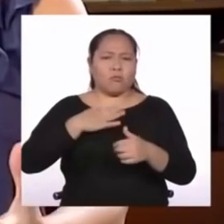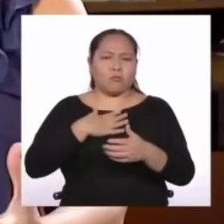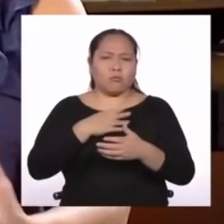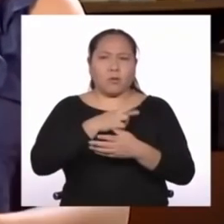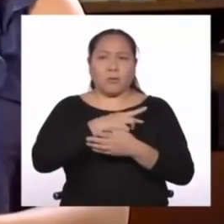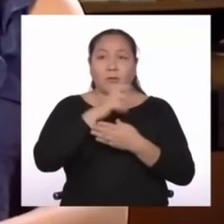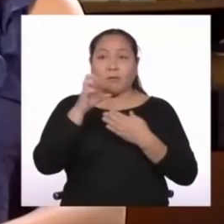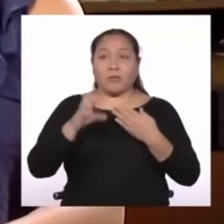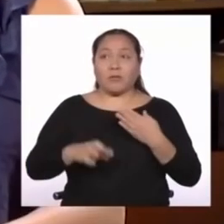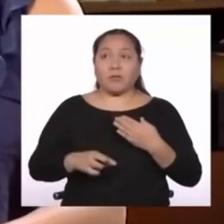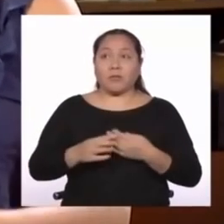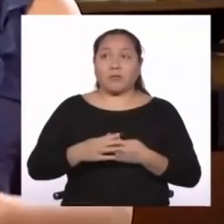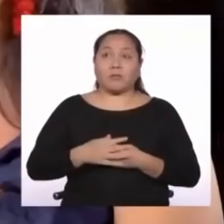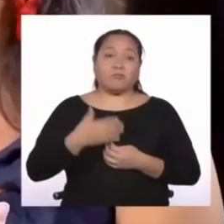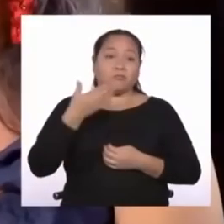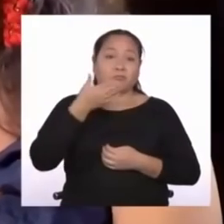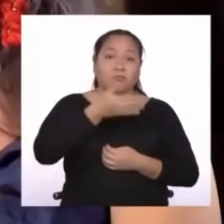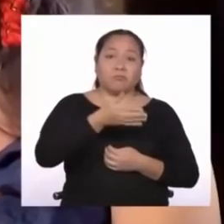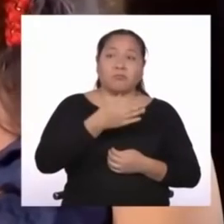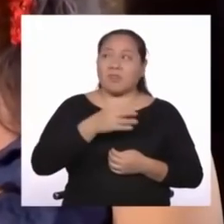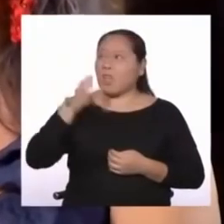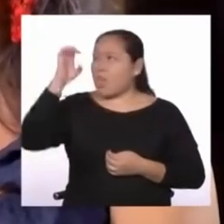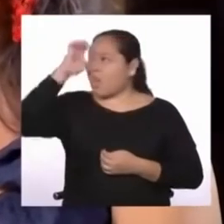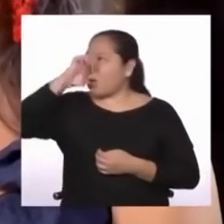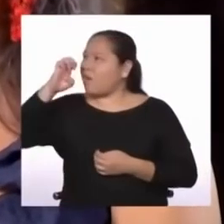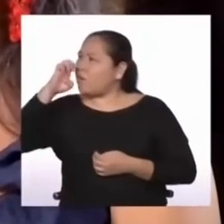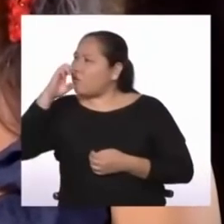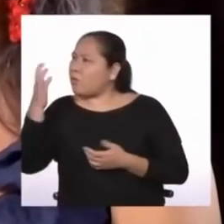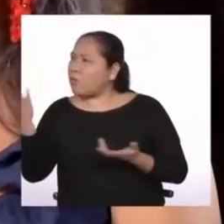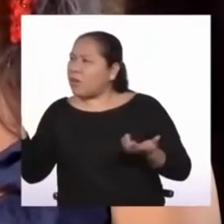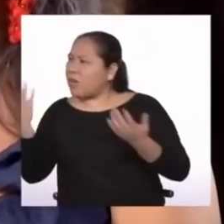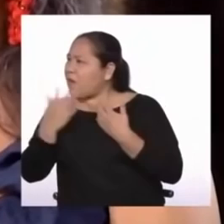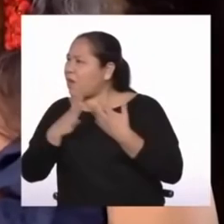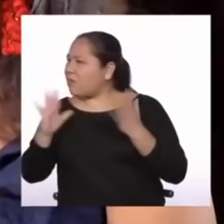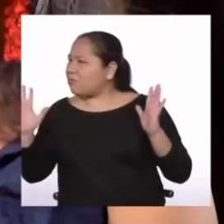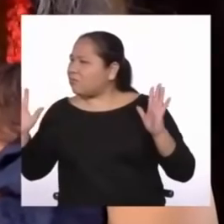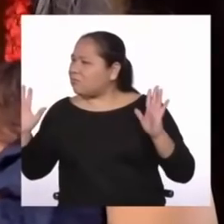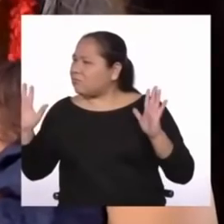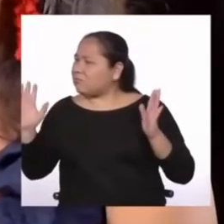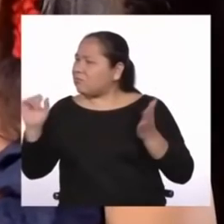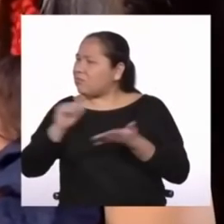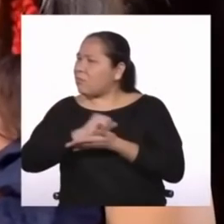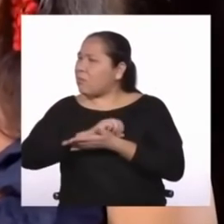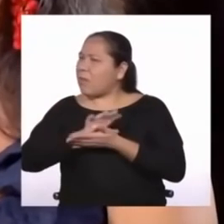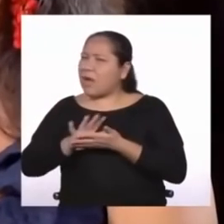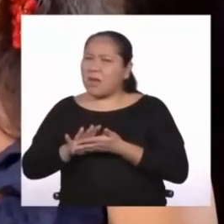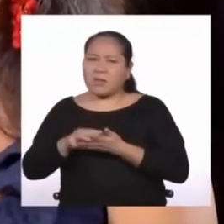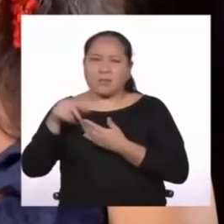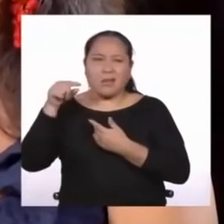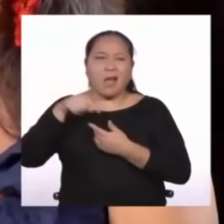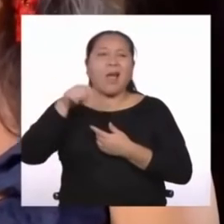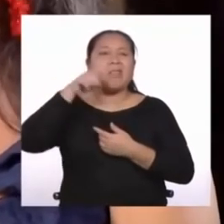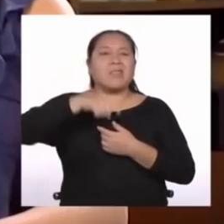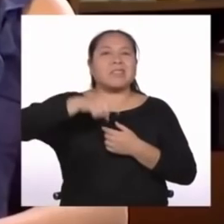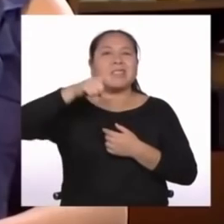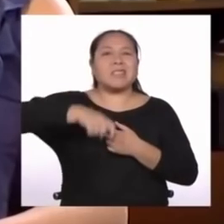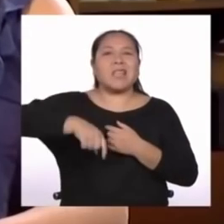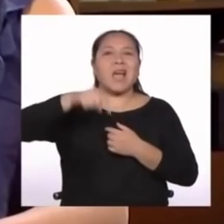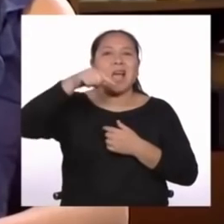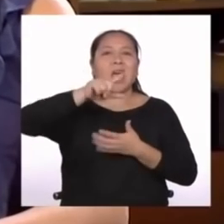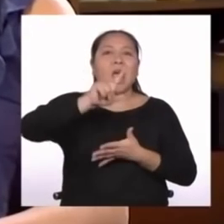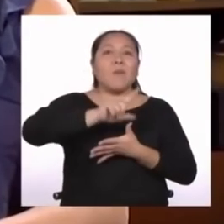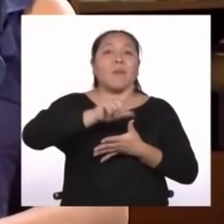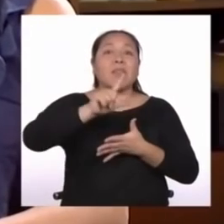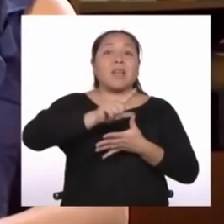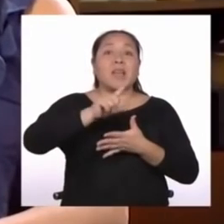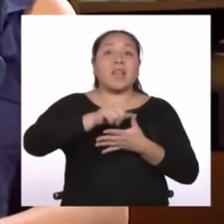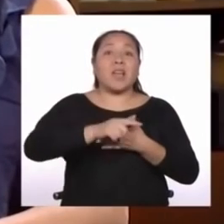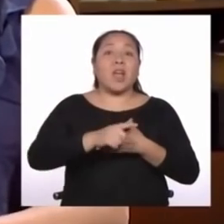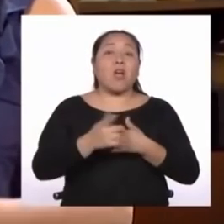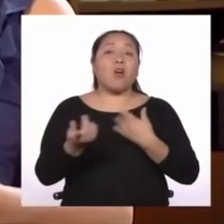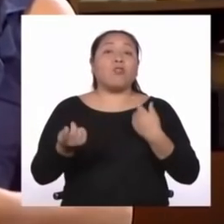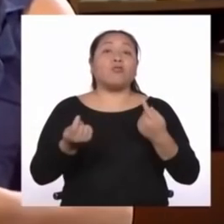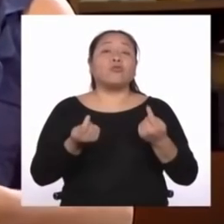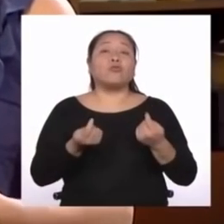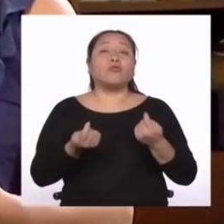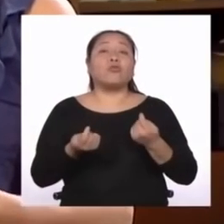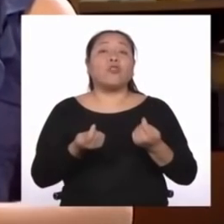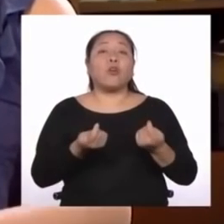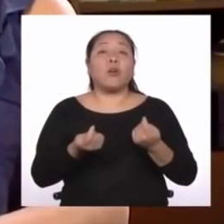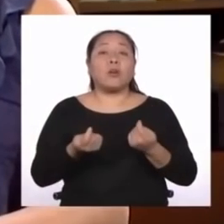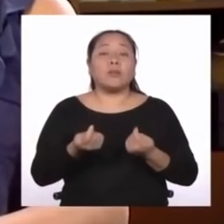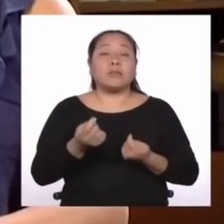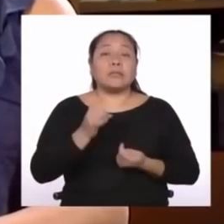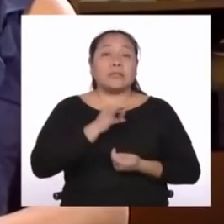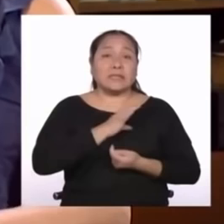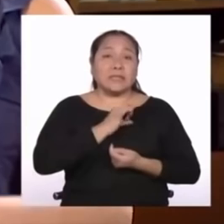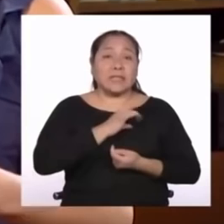y Europa está en paz. Y los lugares donde presentan oportunidades son justamente en América Latina, y el gobierno chileno lo contrata con una